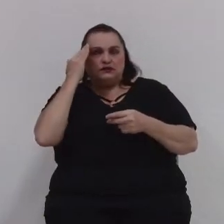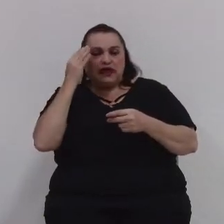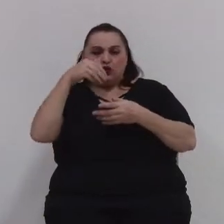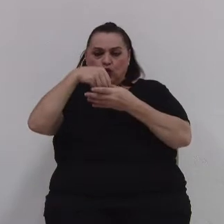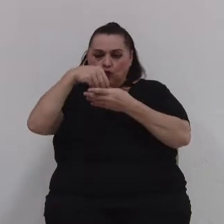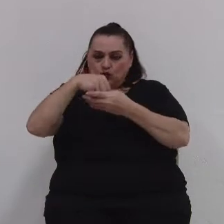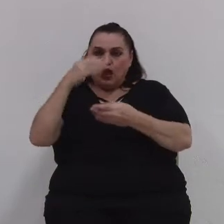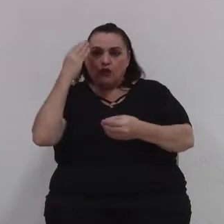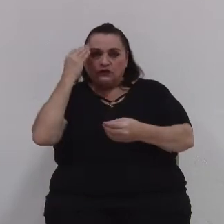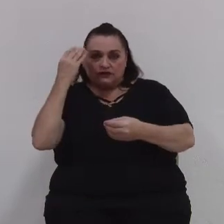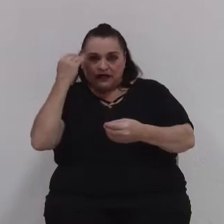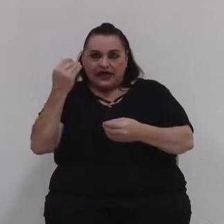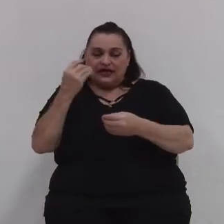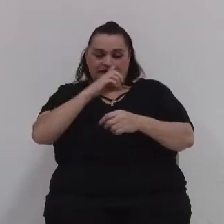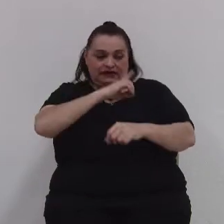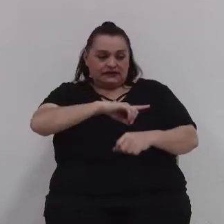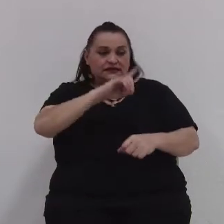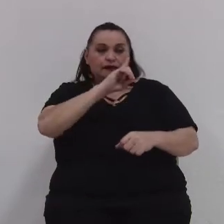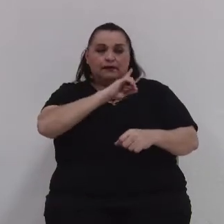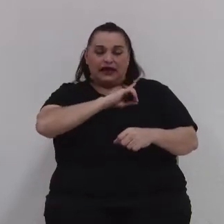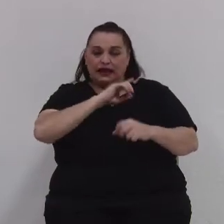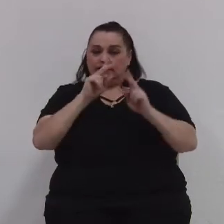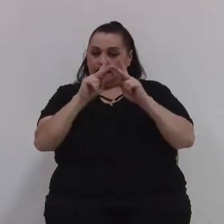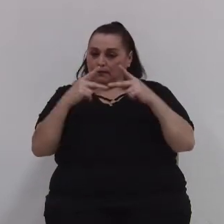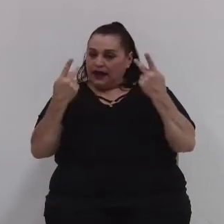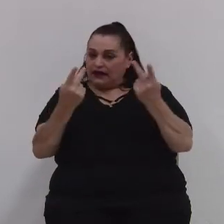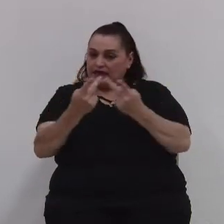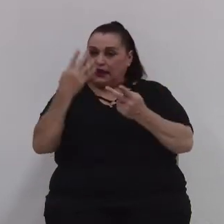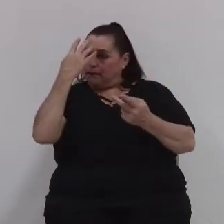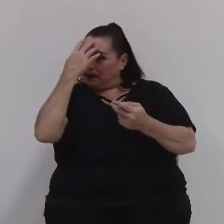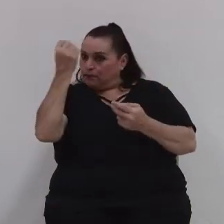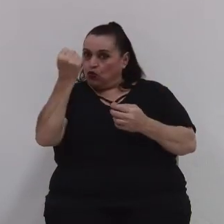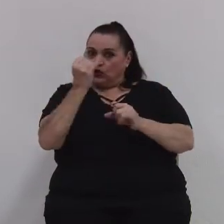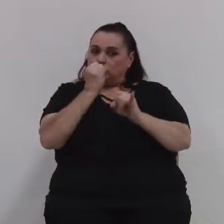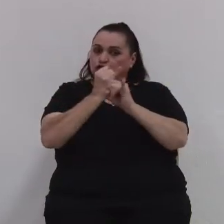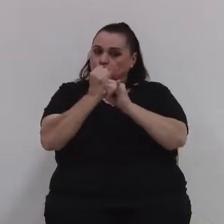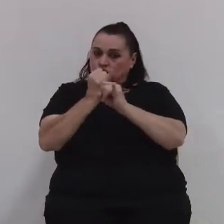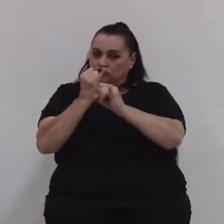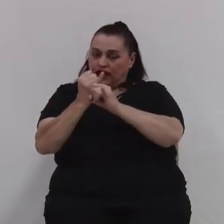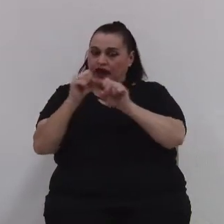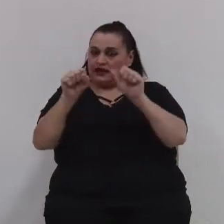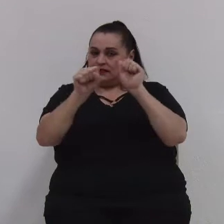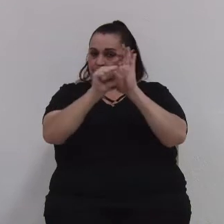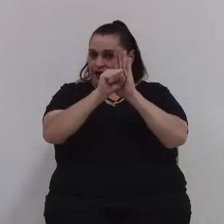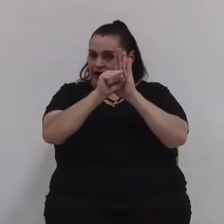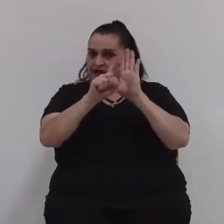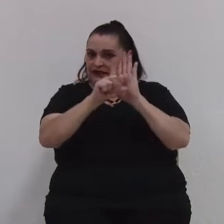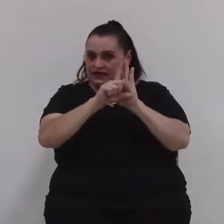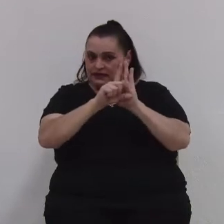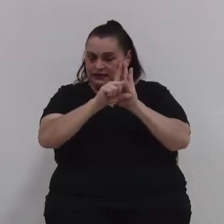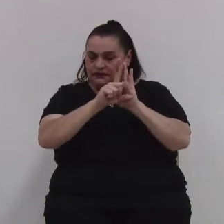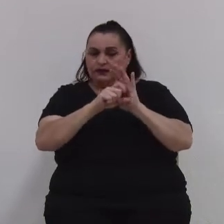experiencia, la disciplina partidaria, la memoria institucional de la Asamblea Legislativa.